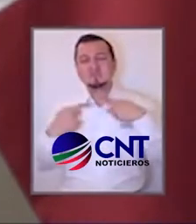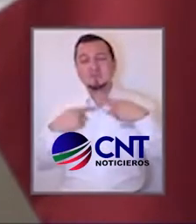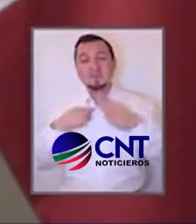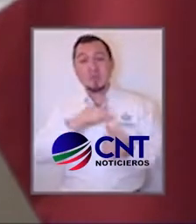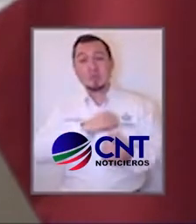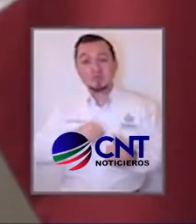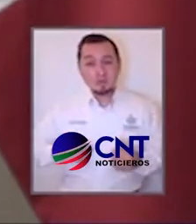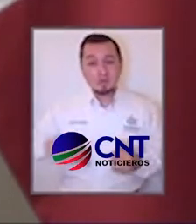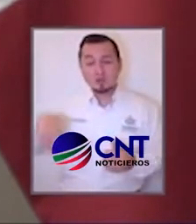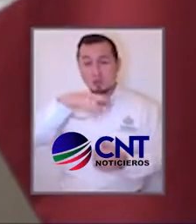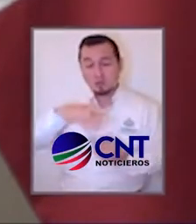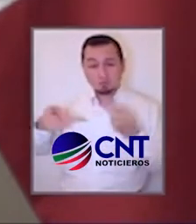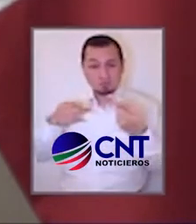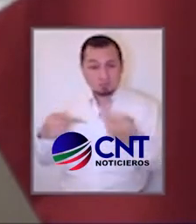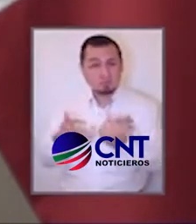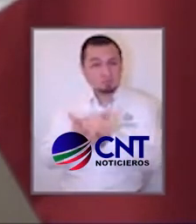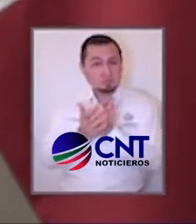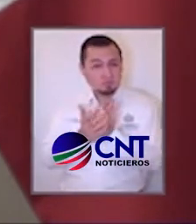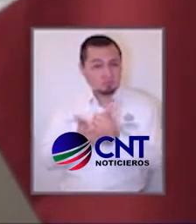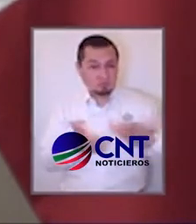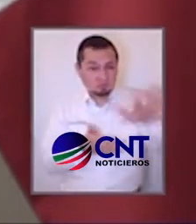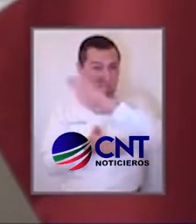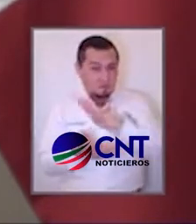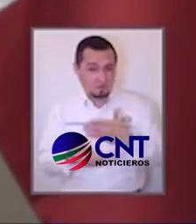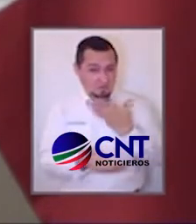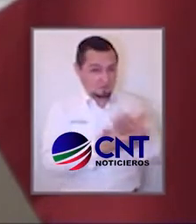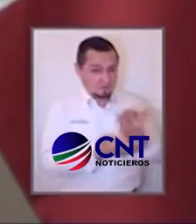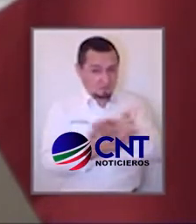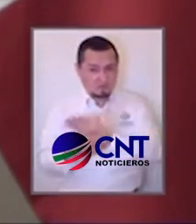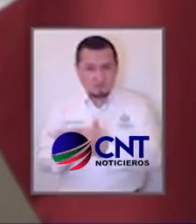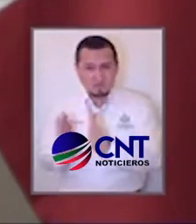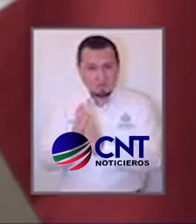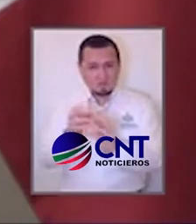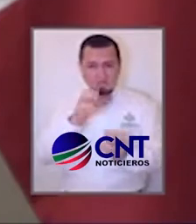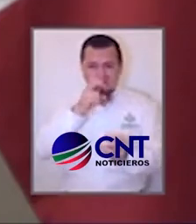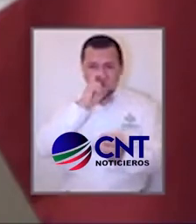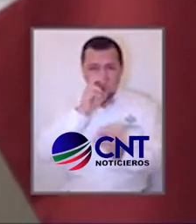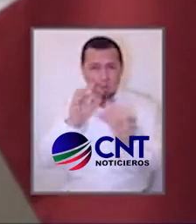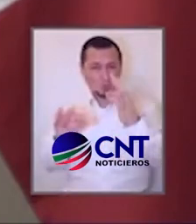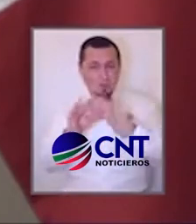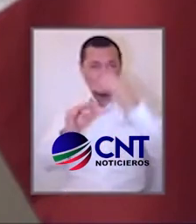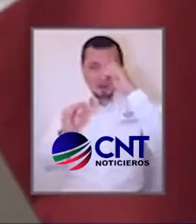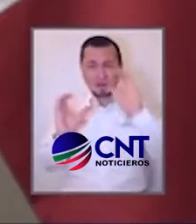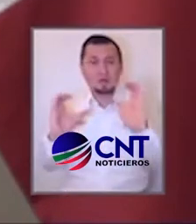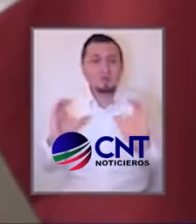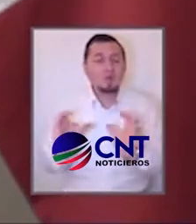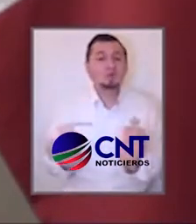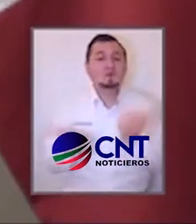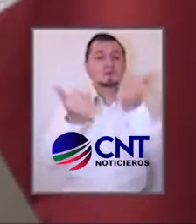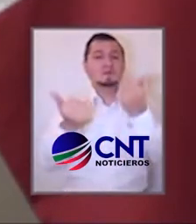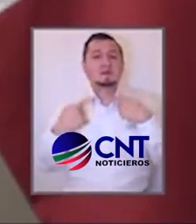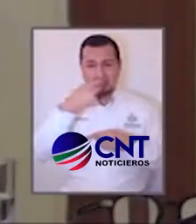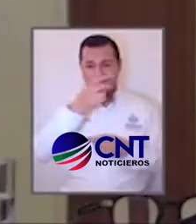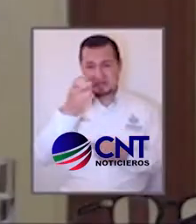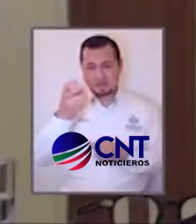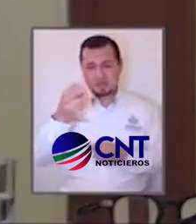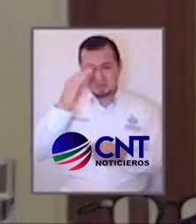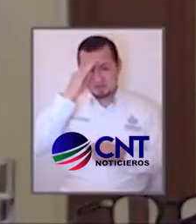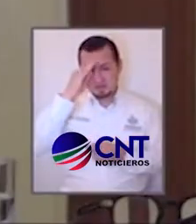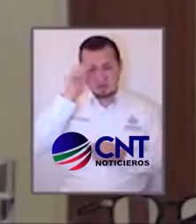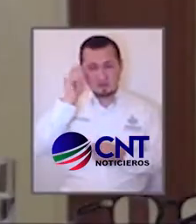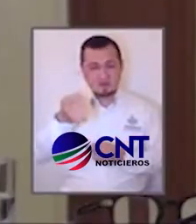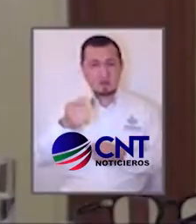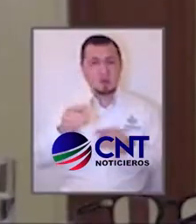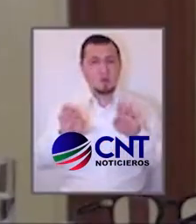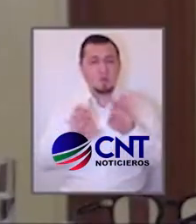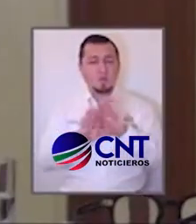la manera como los ayuntamientos, los gobiernos municipales nos ayuden a procesar estas decisiones, a supervisarlas. Que esto no